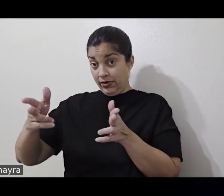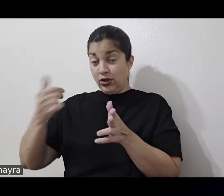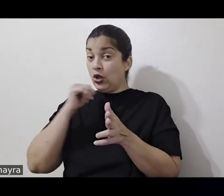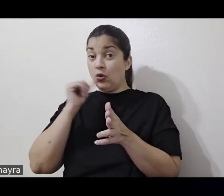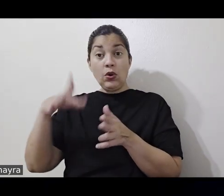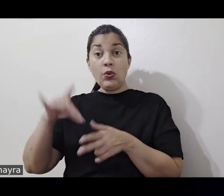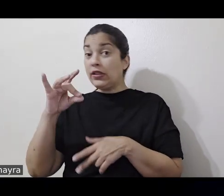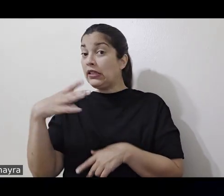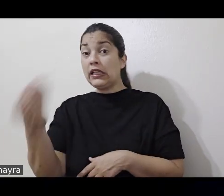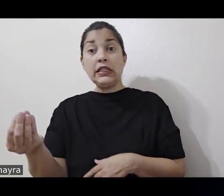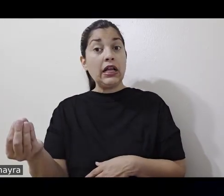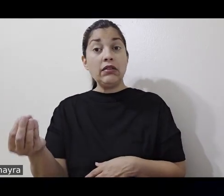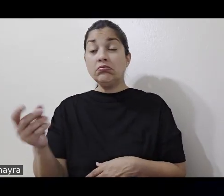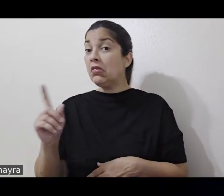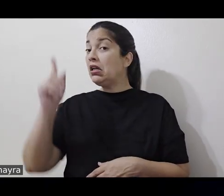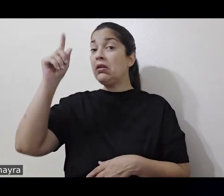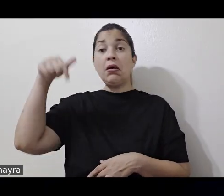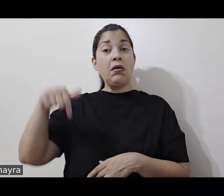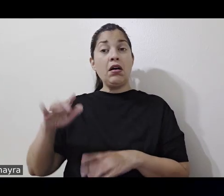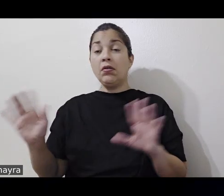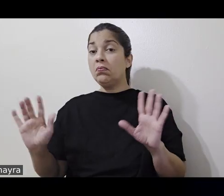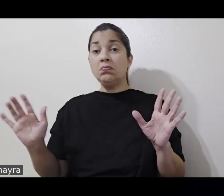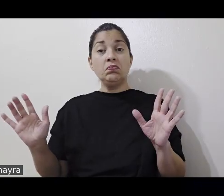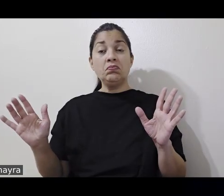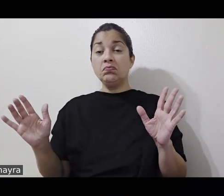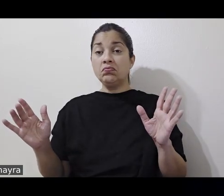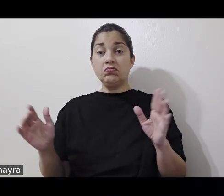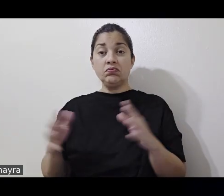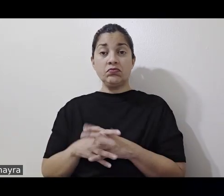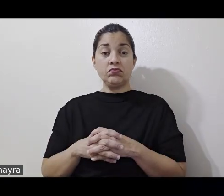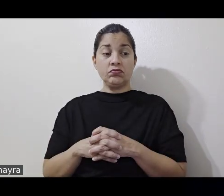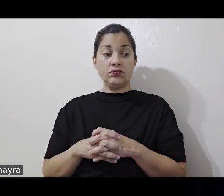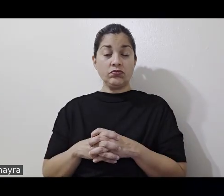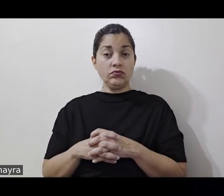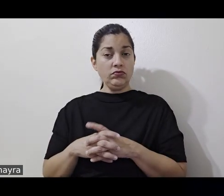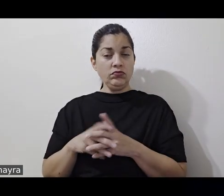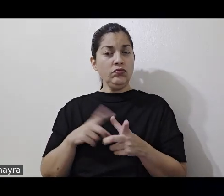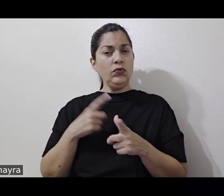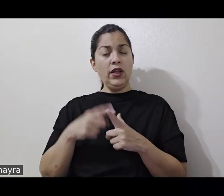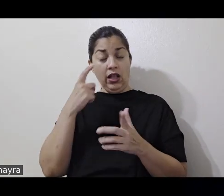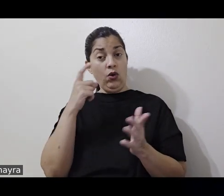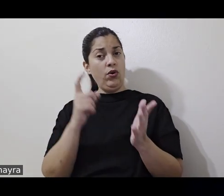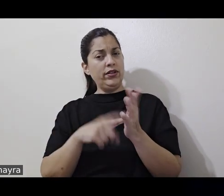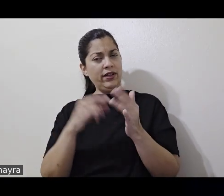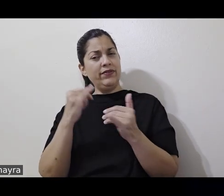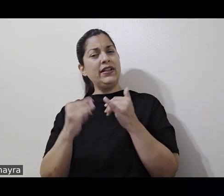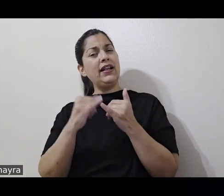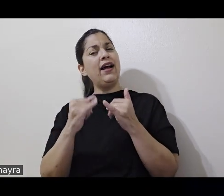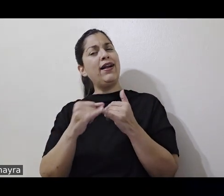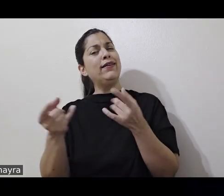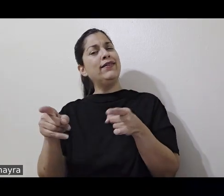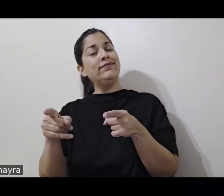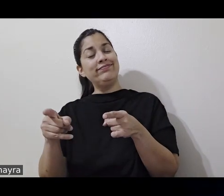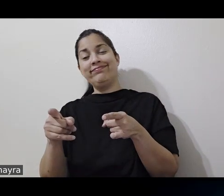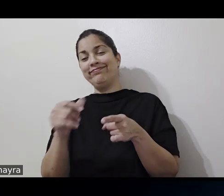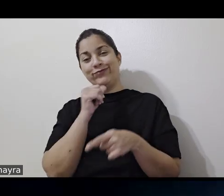la salida, no encuentran ni por arriba, ni por abajo, ni por los huecos que hay. Entonces ellos se dan cuenta de lo que pasó al final, pero no les voy a contar.